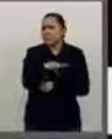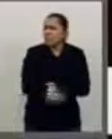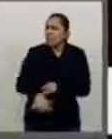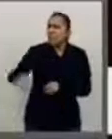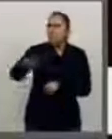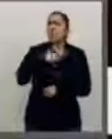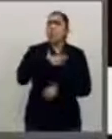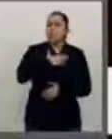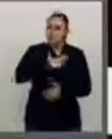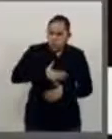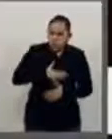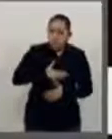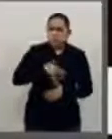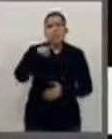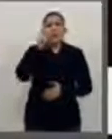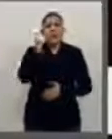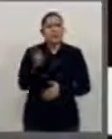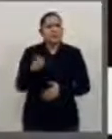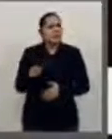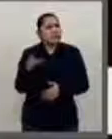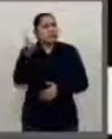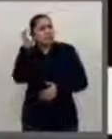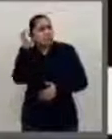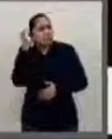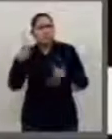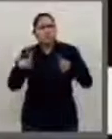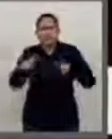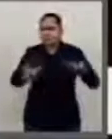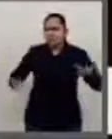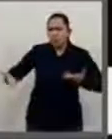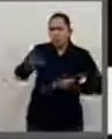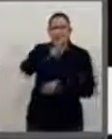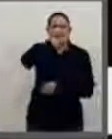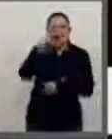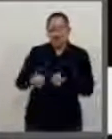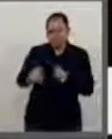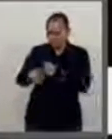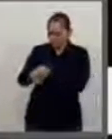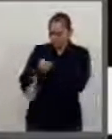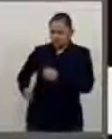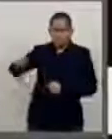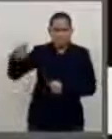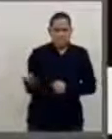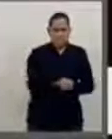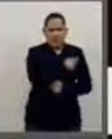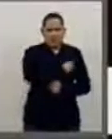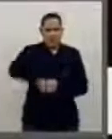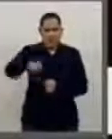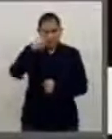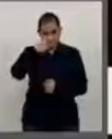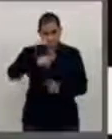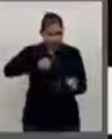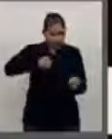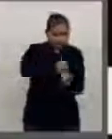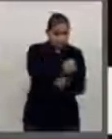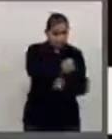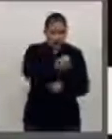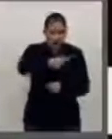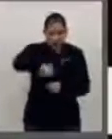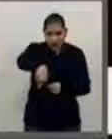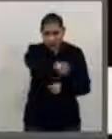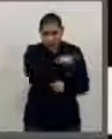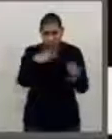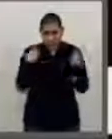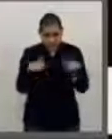escuche al pueblo y jamás usará el tolete para reprimir y sangrar más a